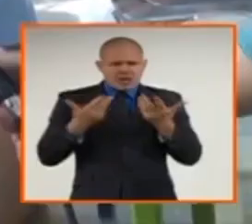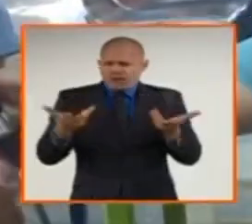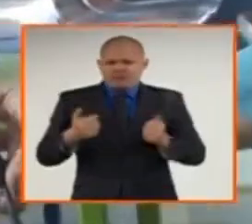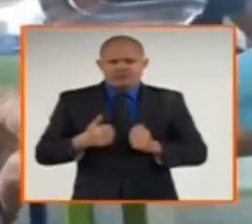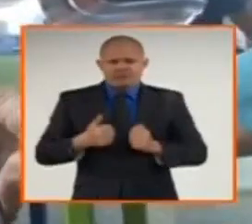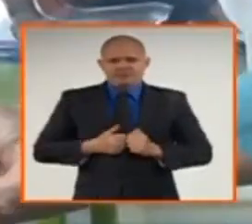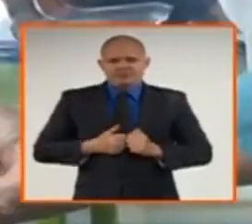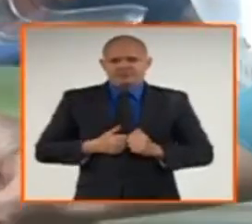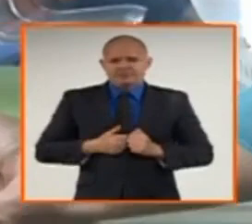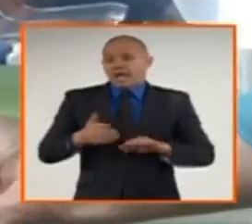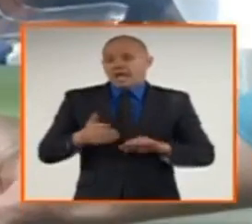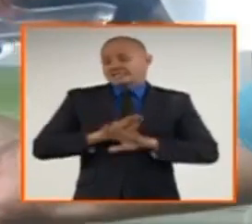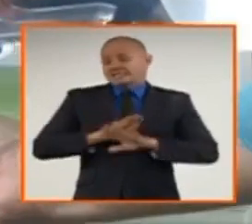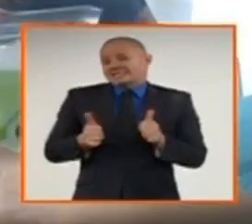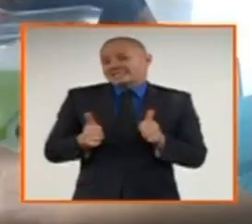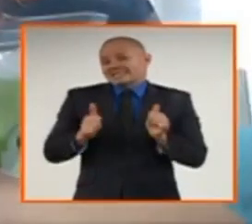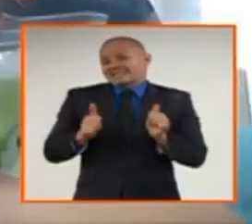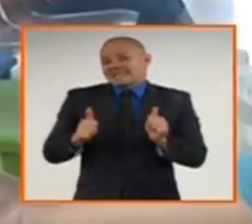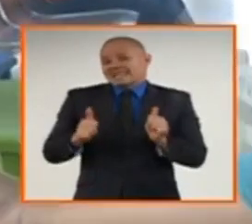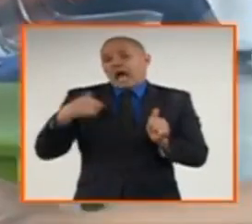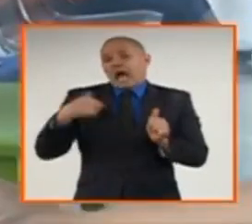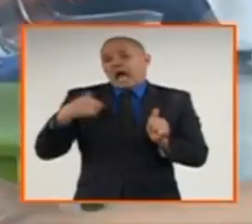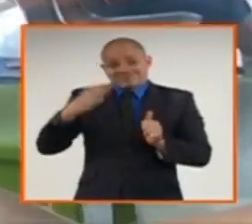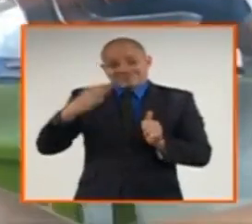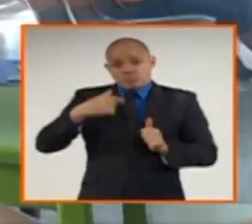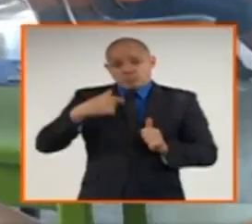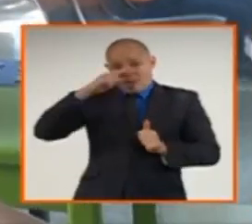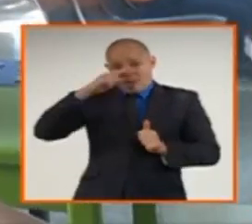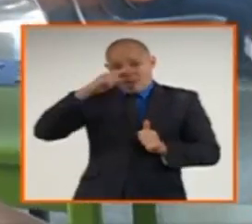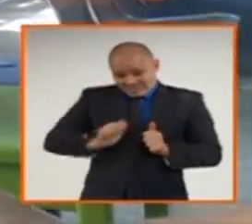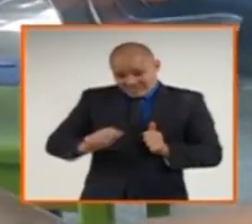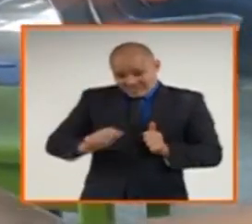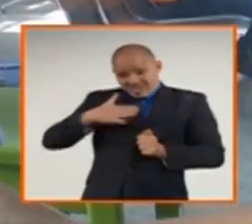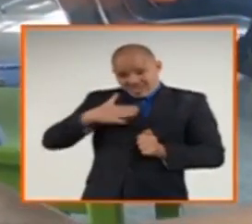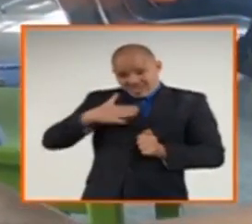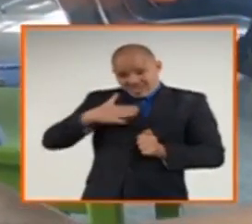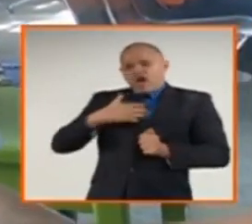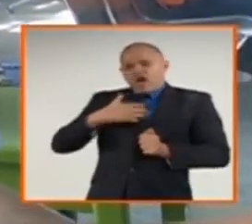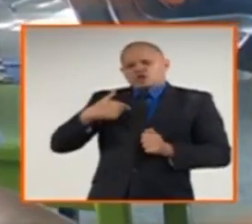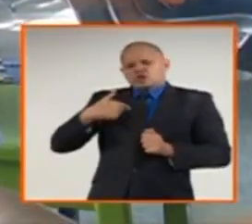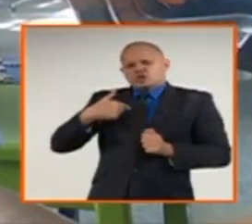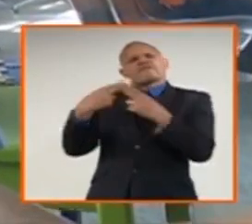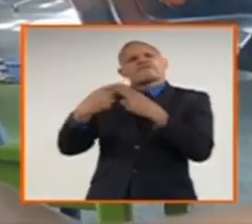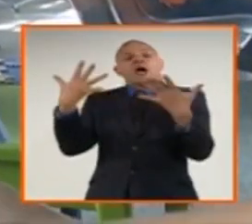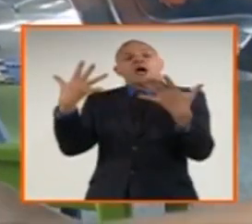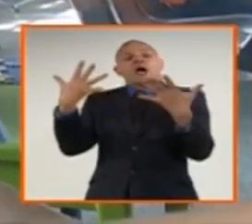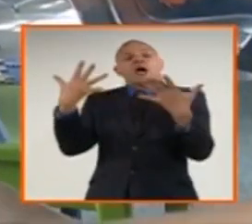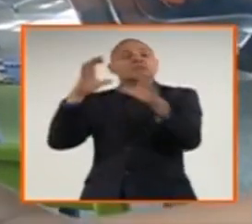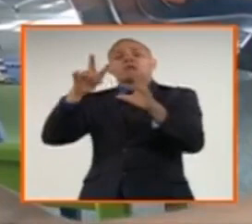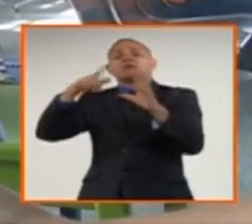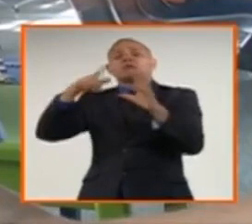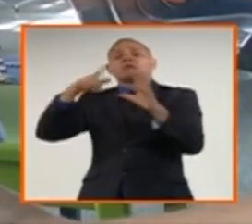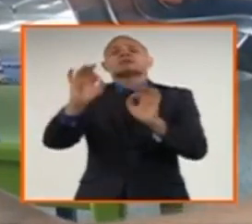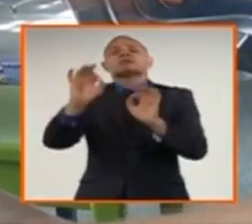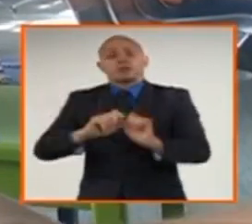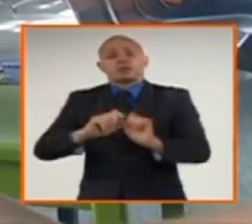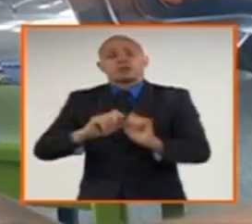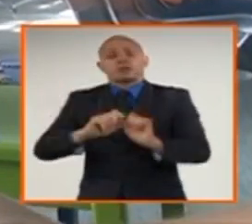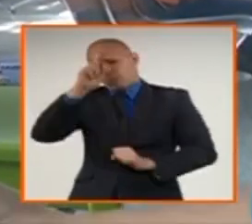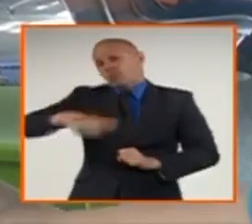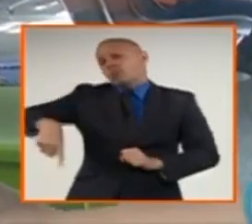en sus manos, porque es poner a mi hijo, es decir, en las manos de unas personas que saben lo que han hecho con mucho amor, con mucho cariño, con